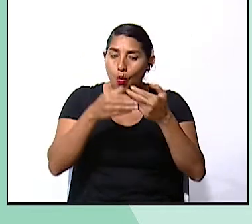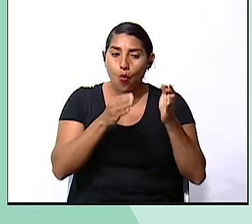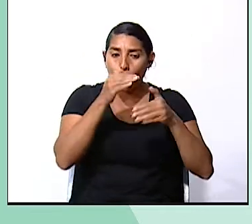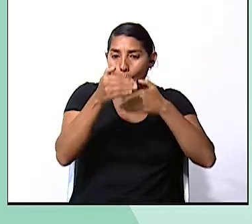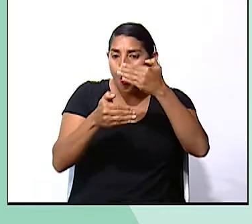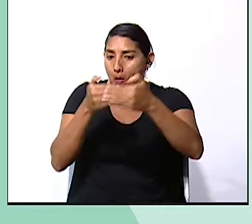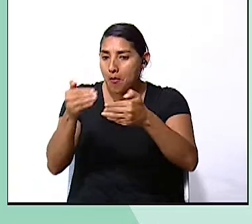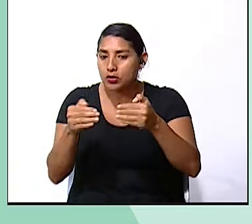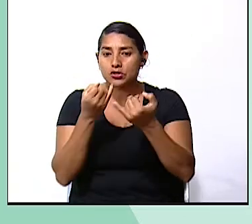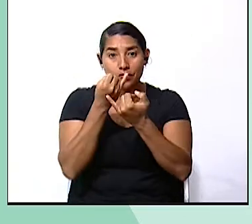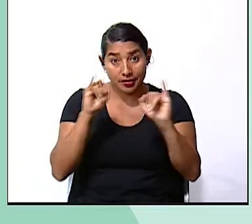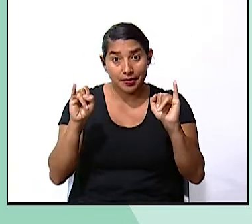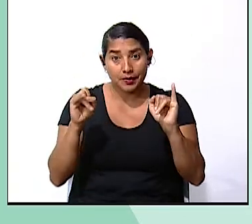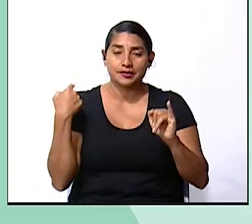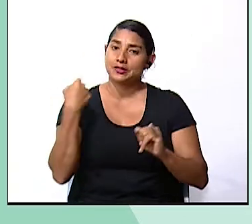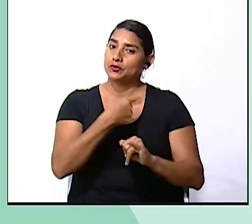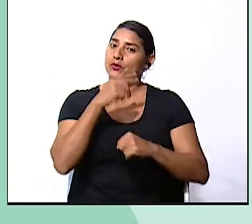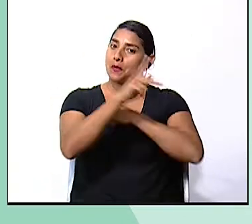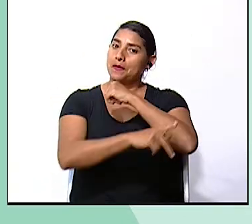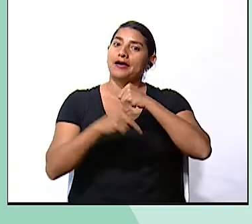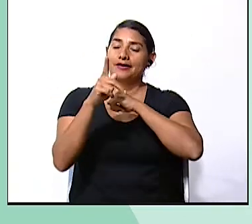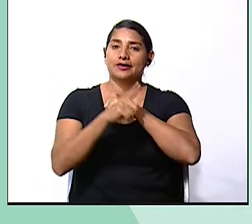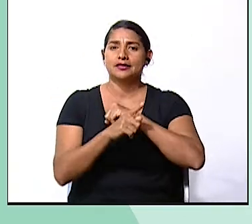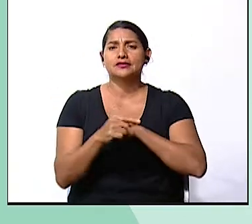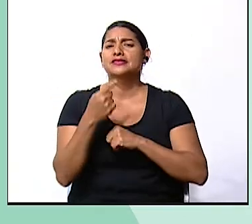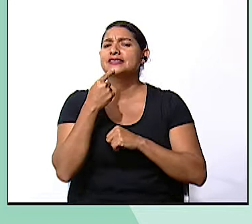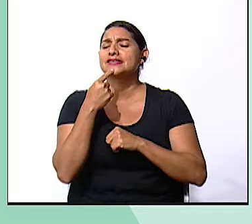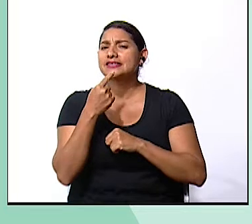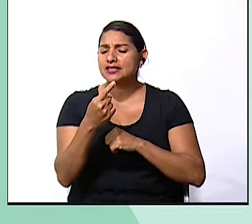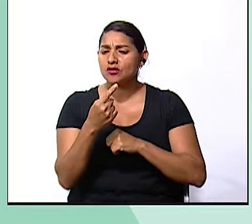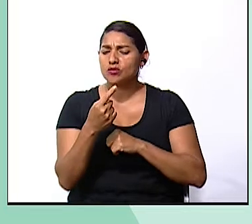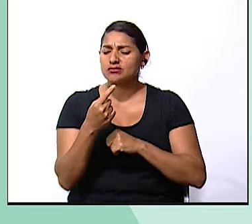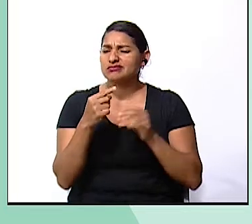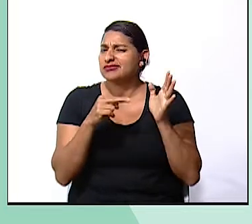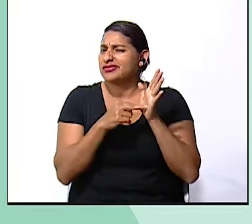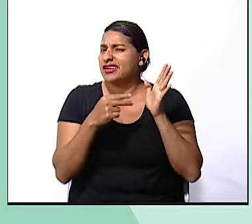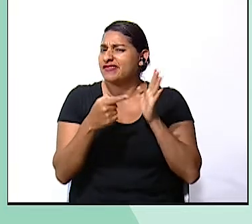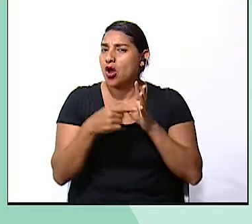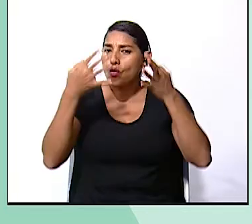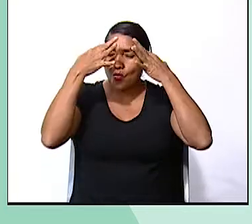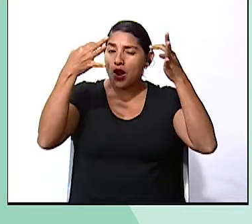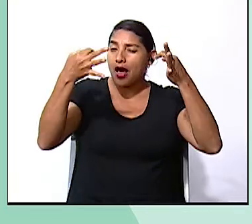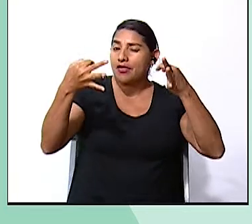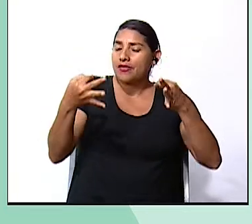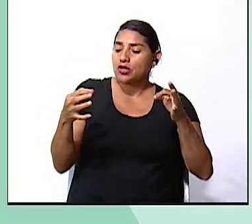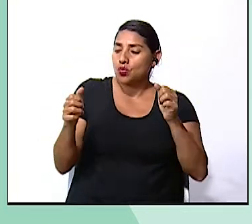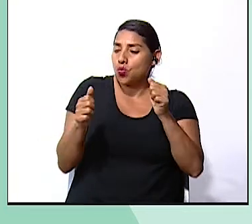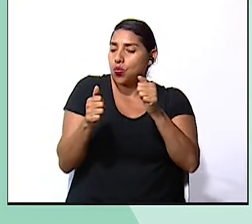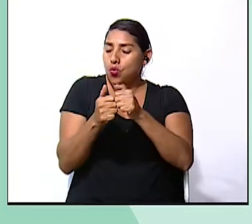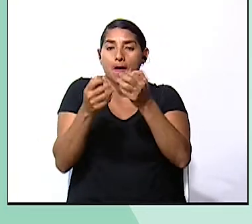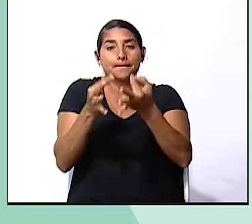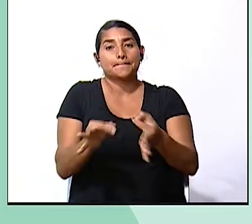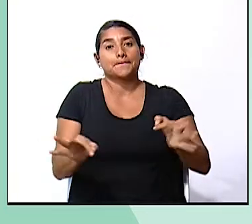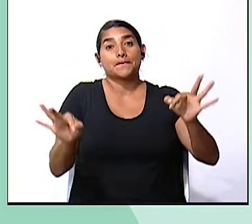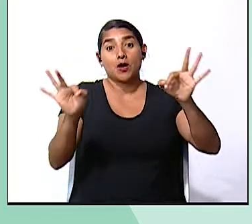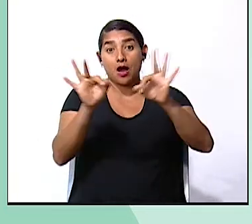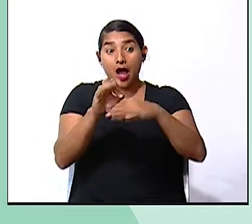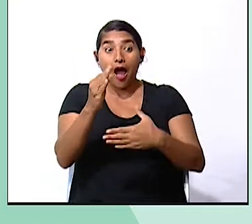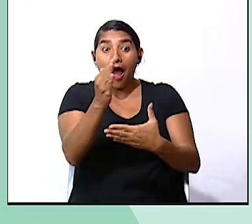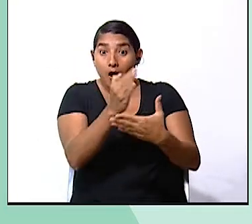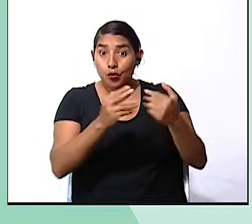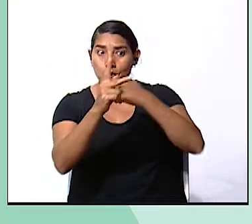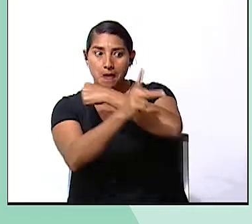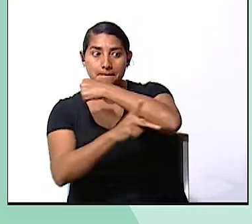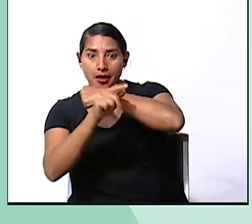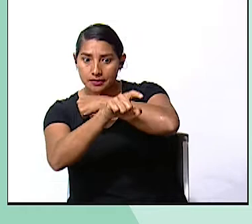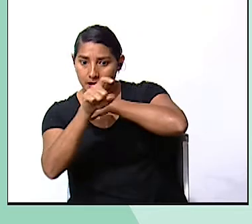de independencia. ¿Qué vino con esto? Bueno, una decisión muy importante, donde algunos